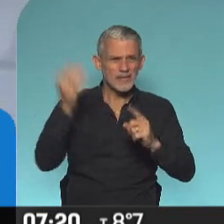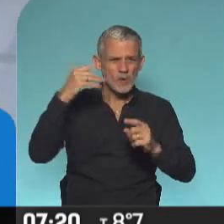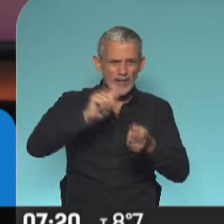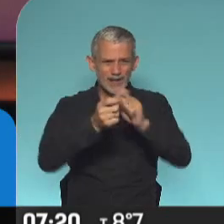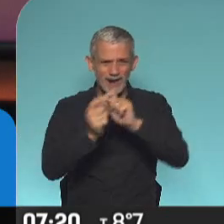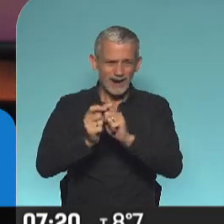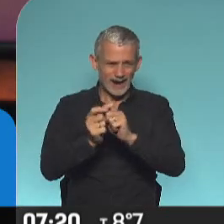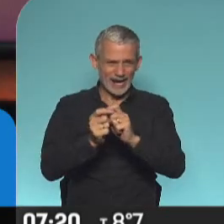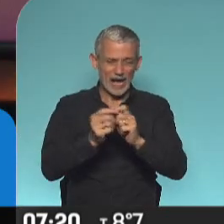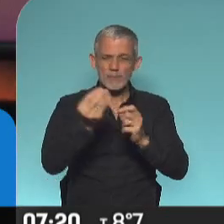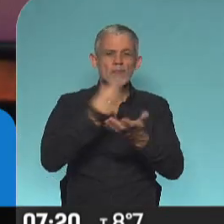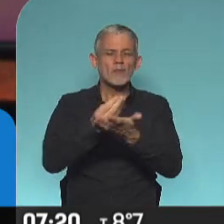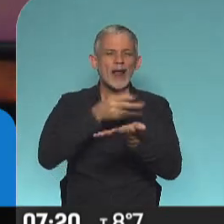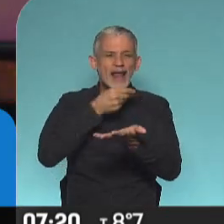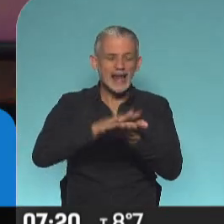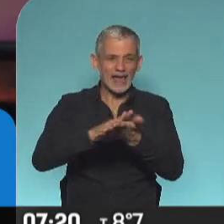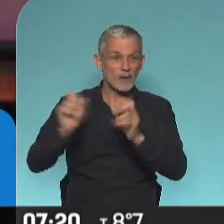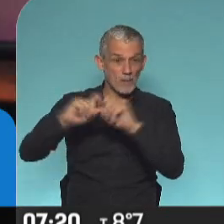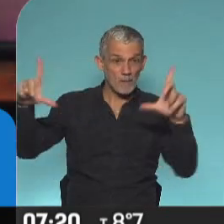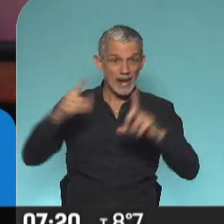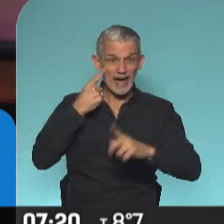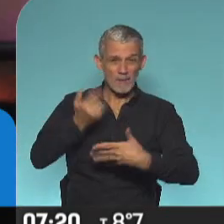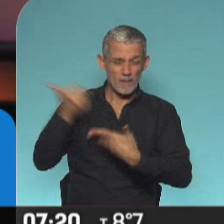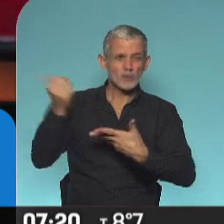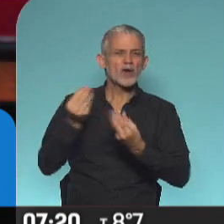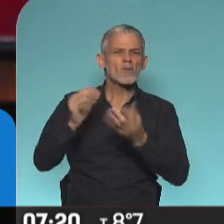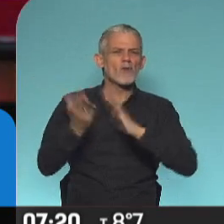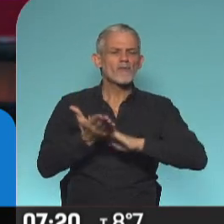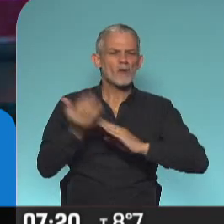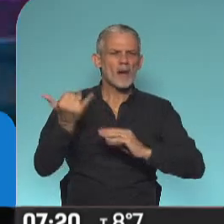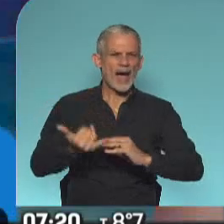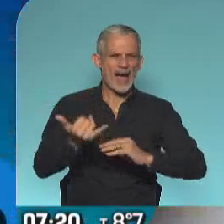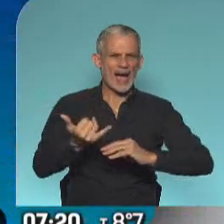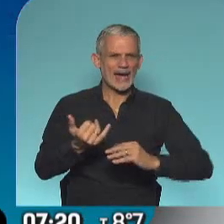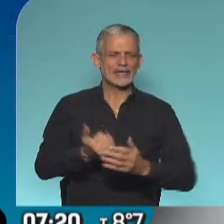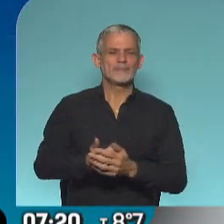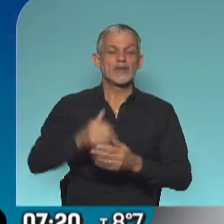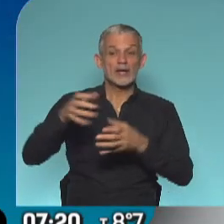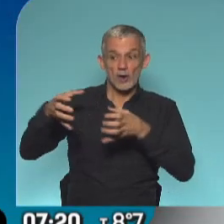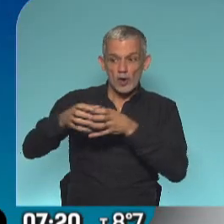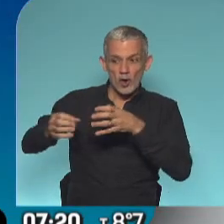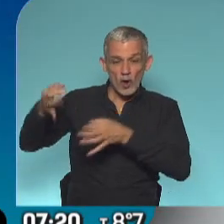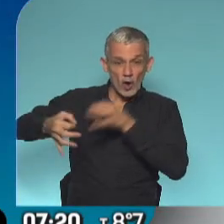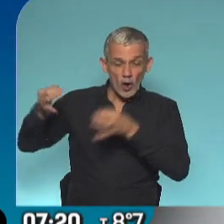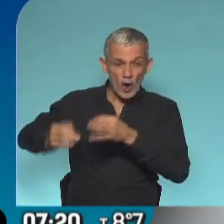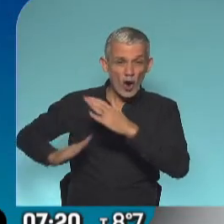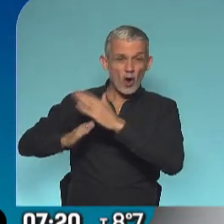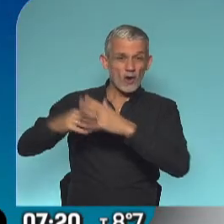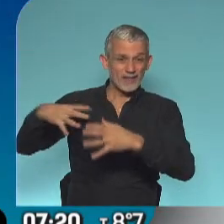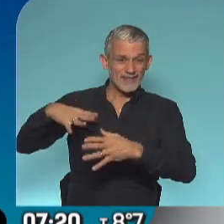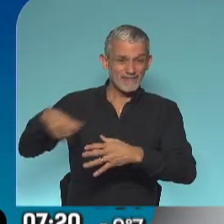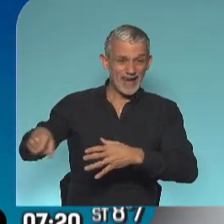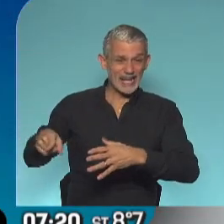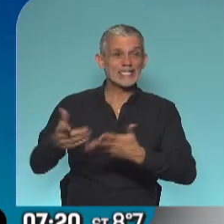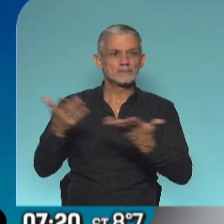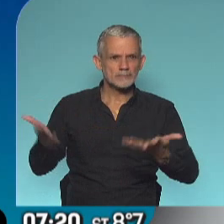ahora con las vacantes. Mira, tenemos esta placa para contarte qué es lo que está pasando mientras la Corte todavía no resolvió. Está pasando esto.